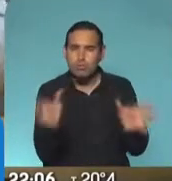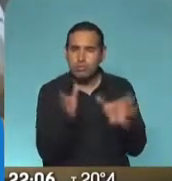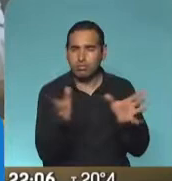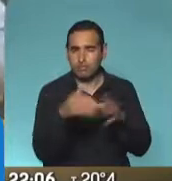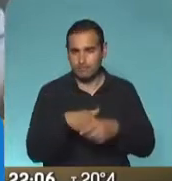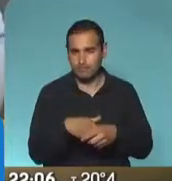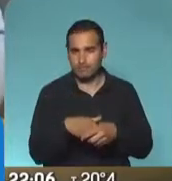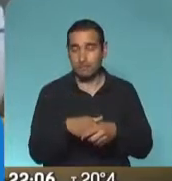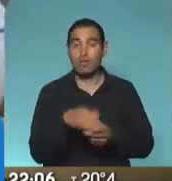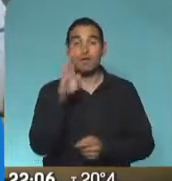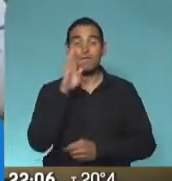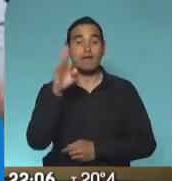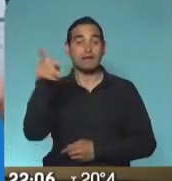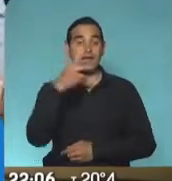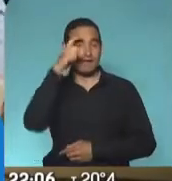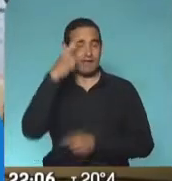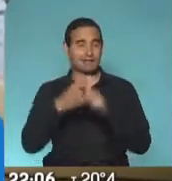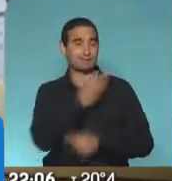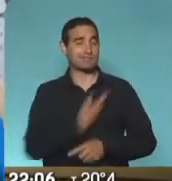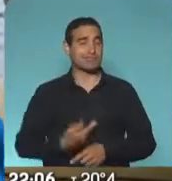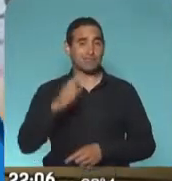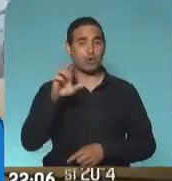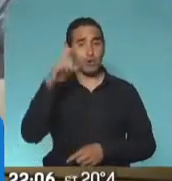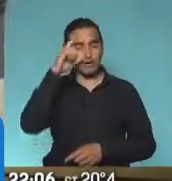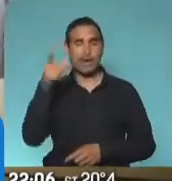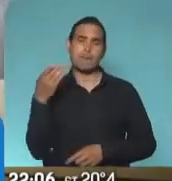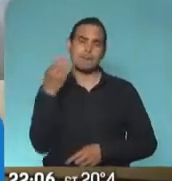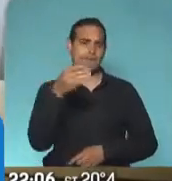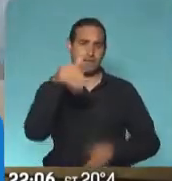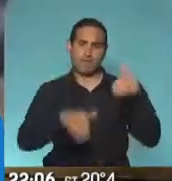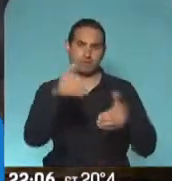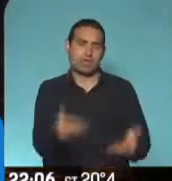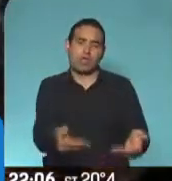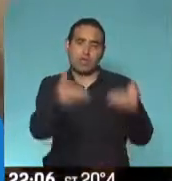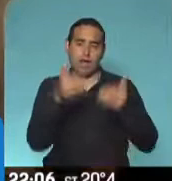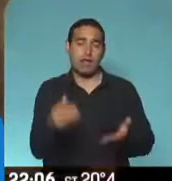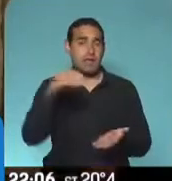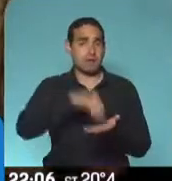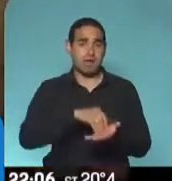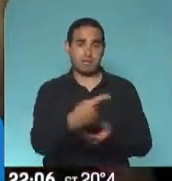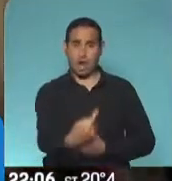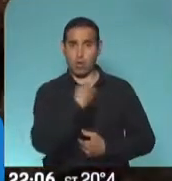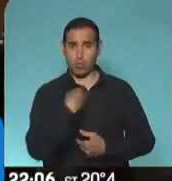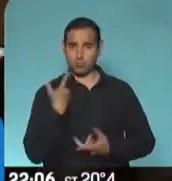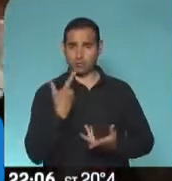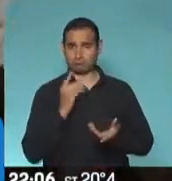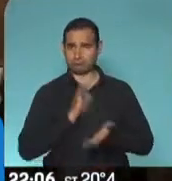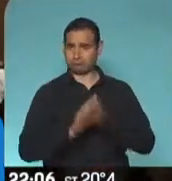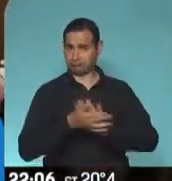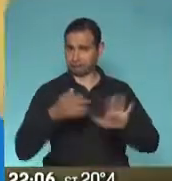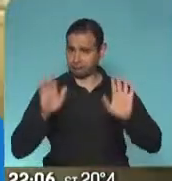Desde Bruselas, el expresidente Correa pidió el adelantamiento de las elecciones y rechazó las acusaciones de su ex